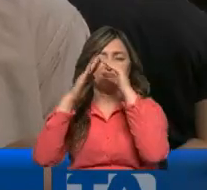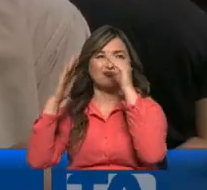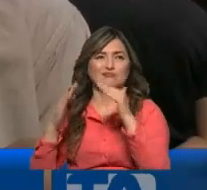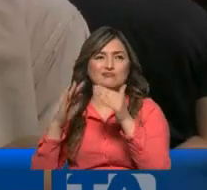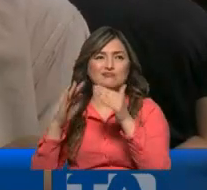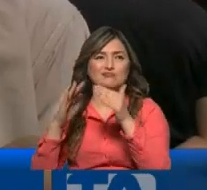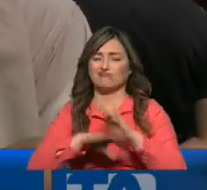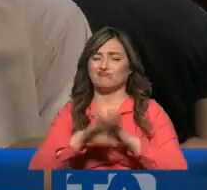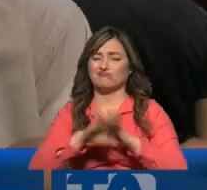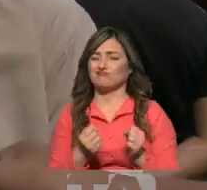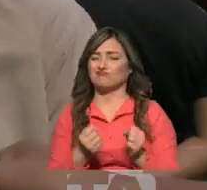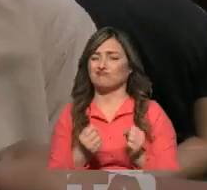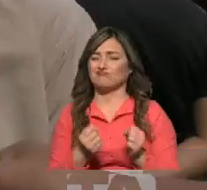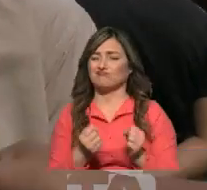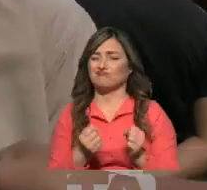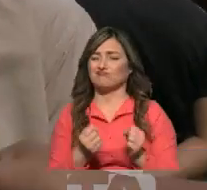Muy alto por el